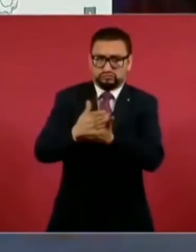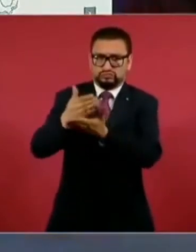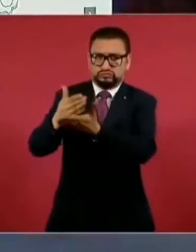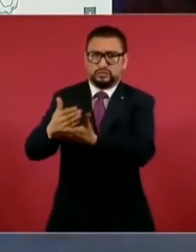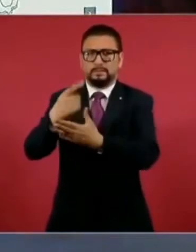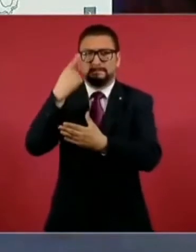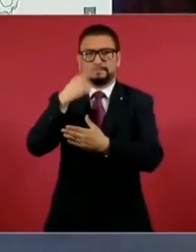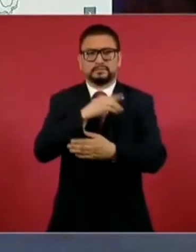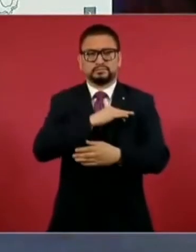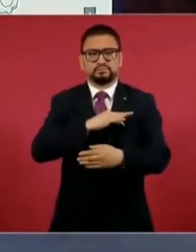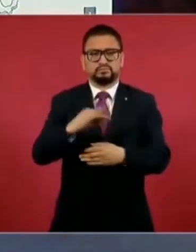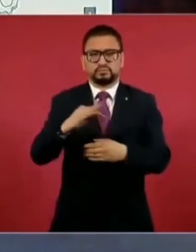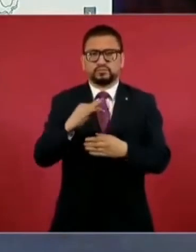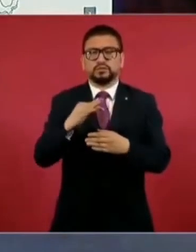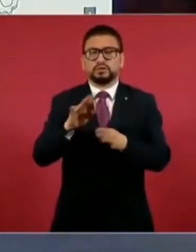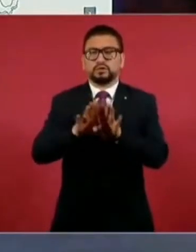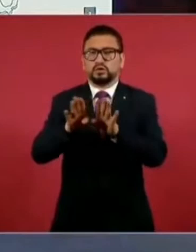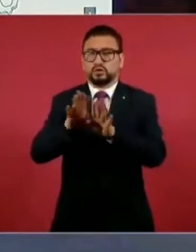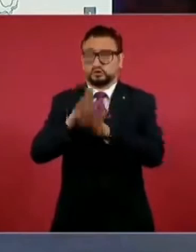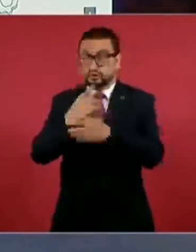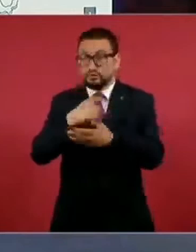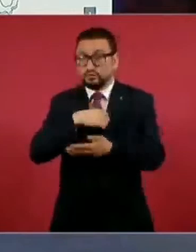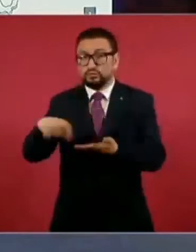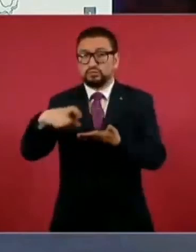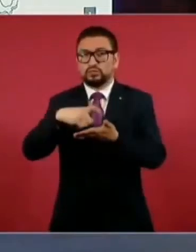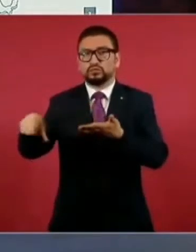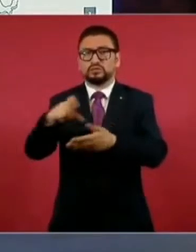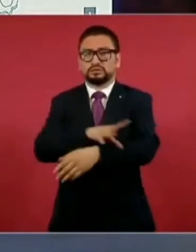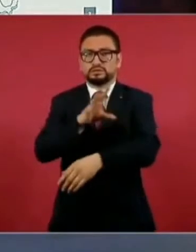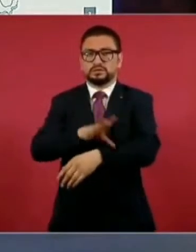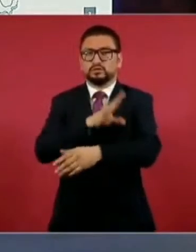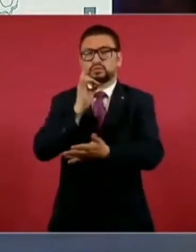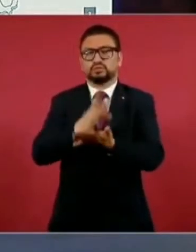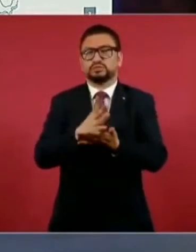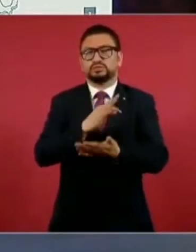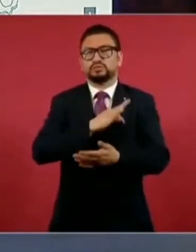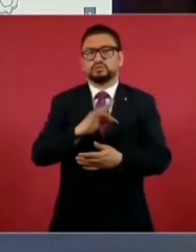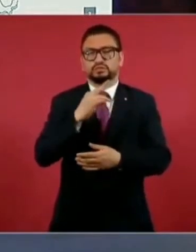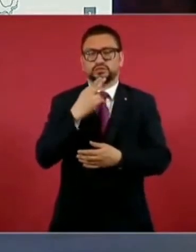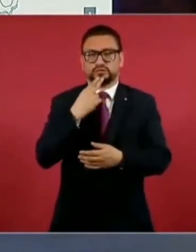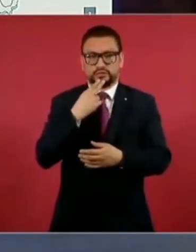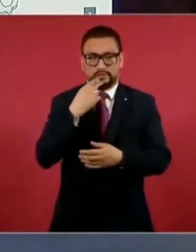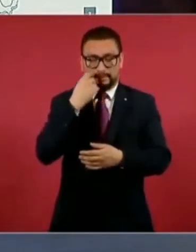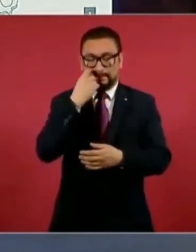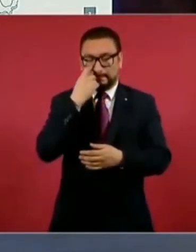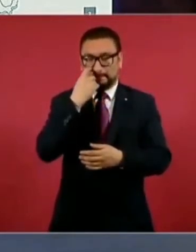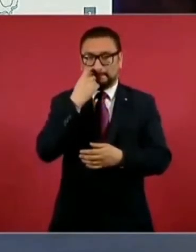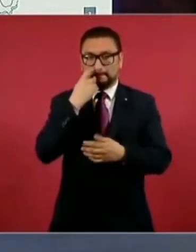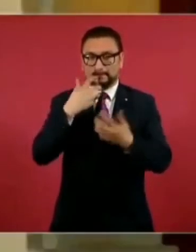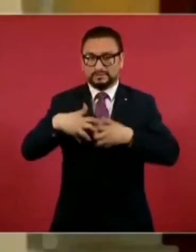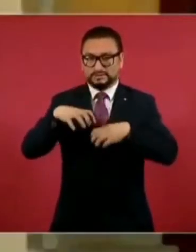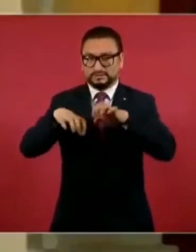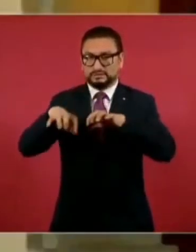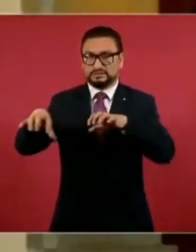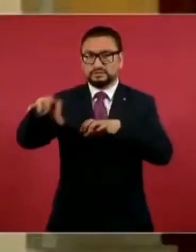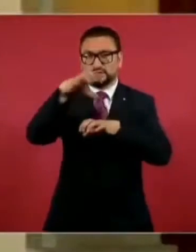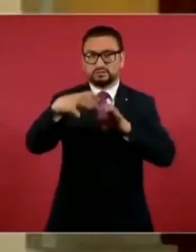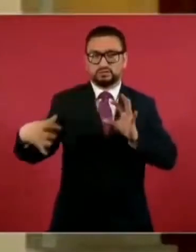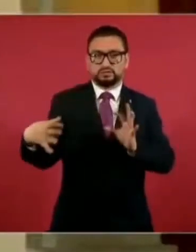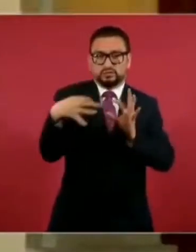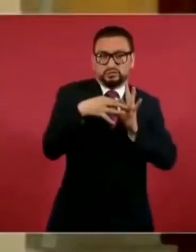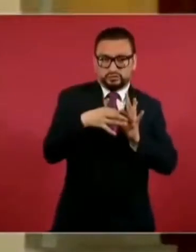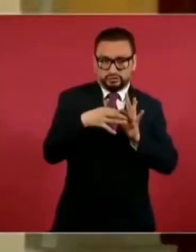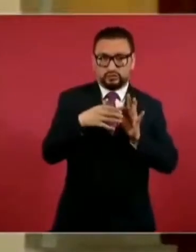poder hacer esquemas de adquisición de energía. Solo se pueden adquirir de centrales que hayan participado en